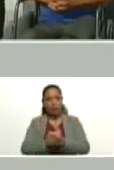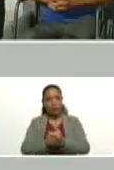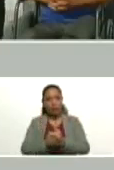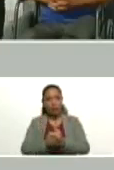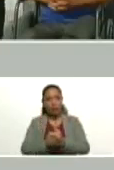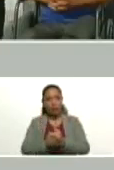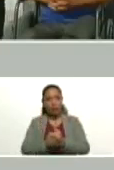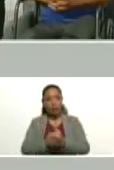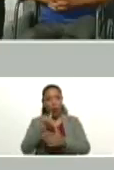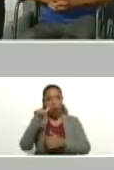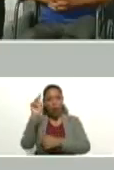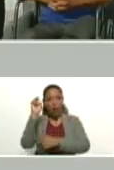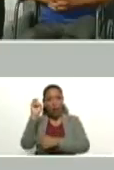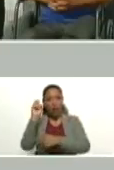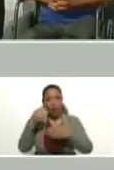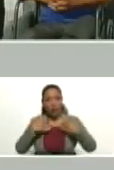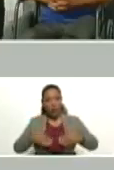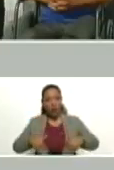Es viernes.